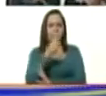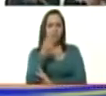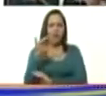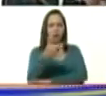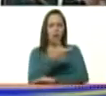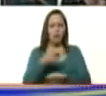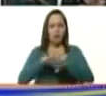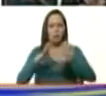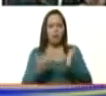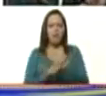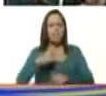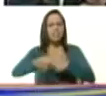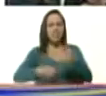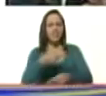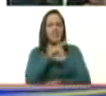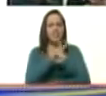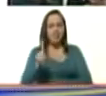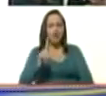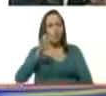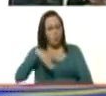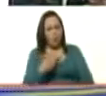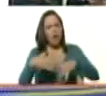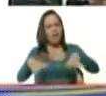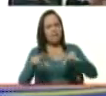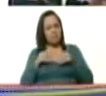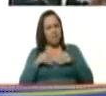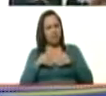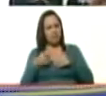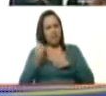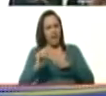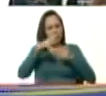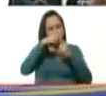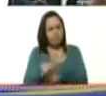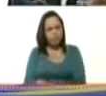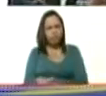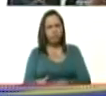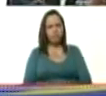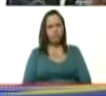siglo XXI podemos aceptar ese imperio